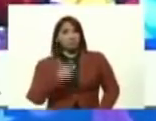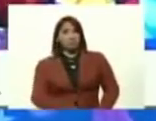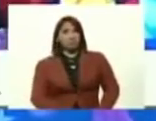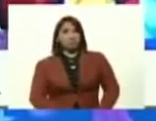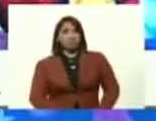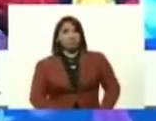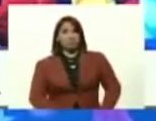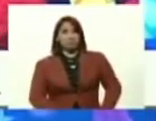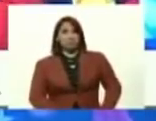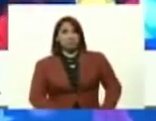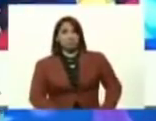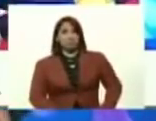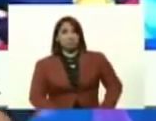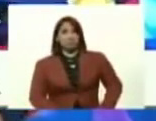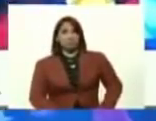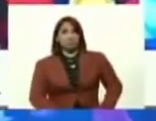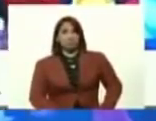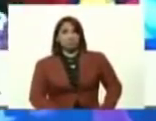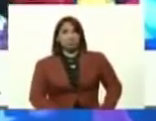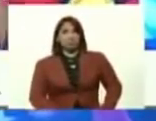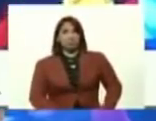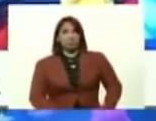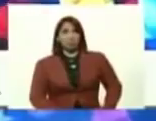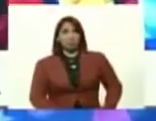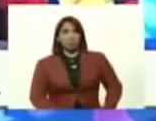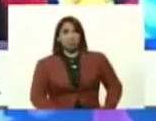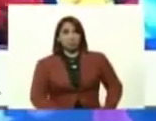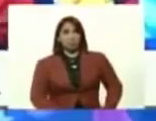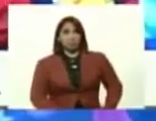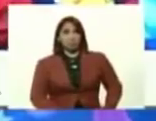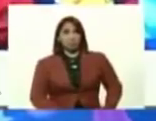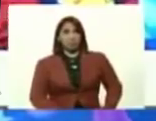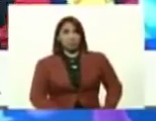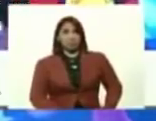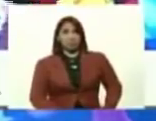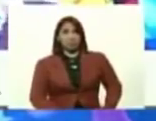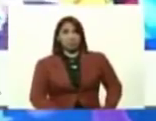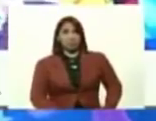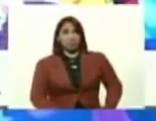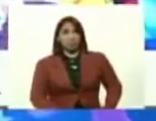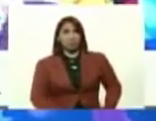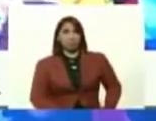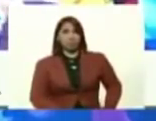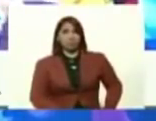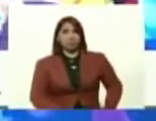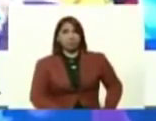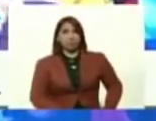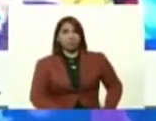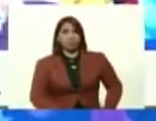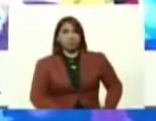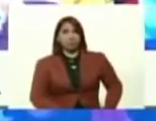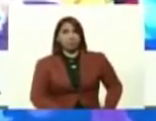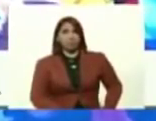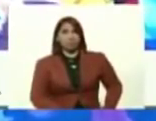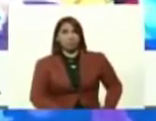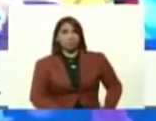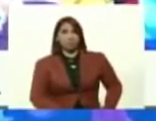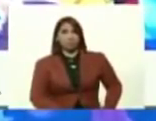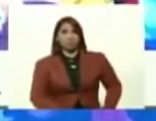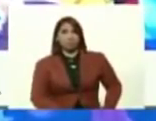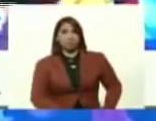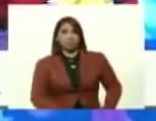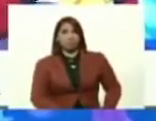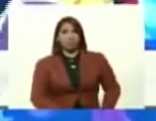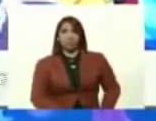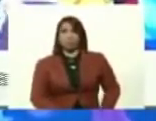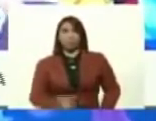Cerca, ¿ves? Y bueno, vamos a los 80, a los 90. Y esta generación de ustedes va a vivir,